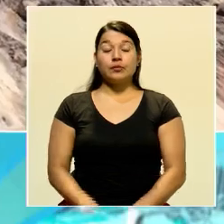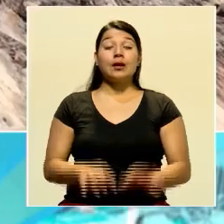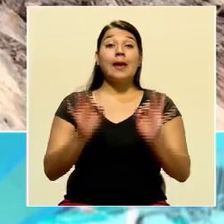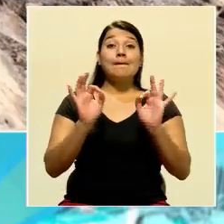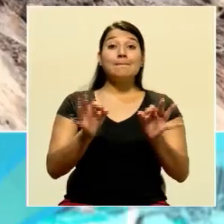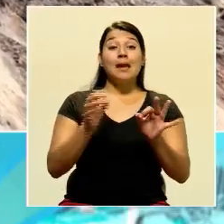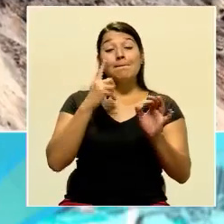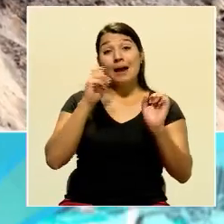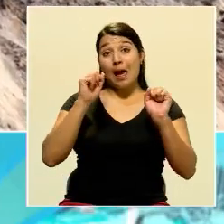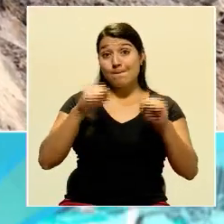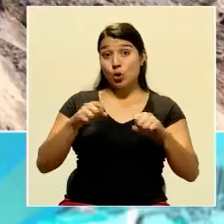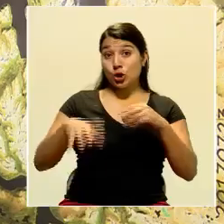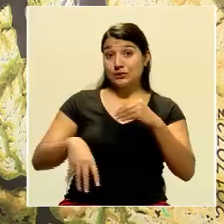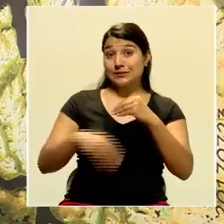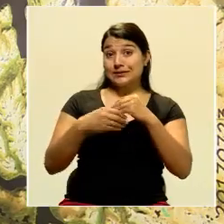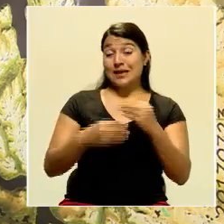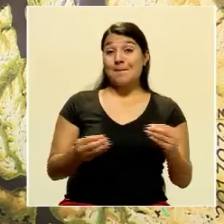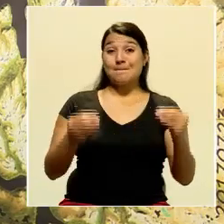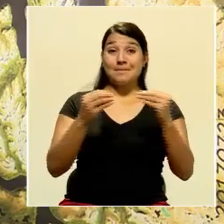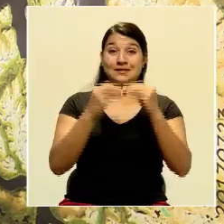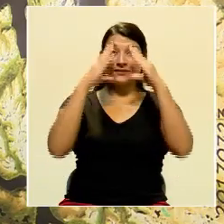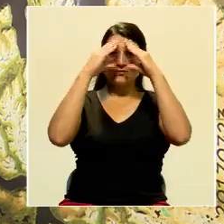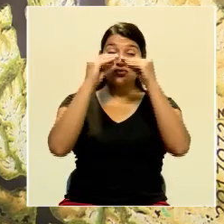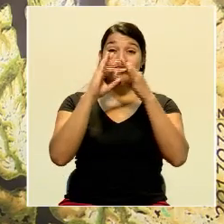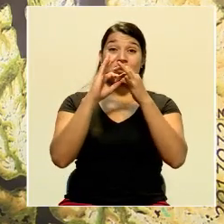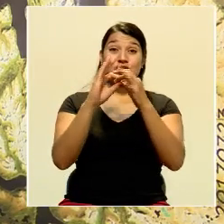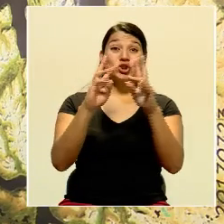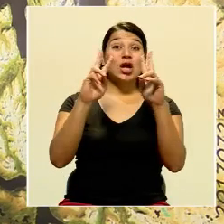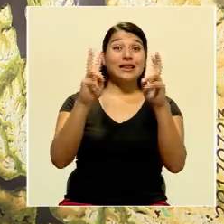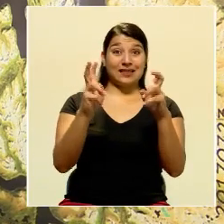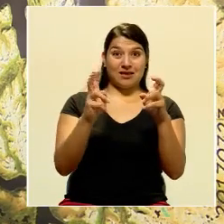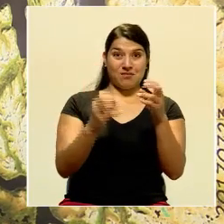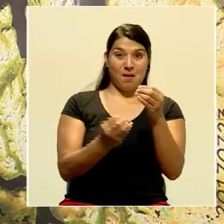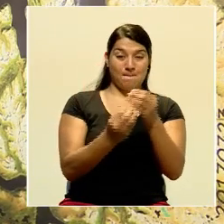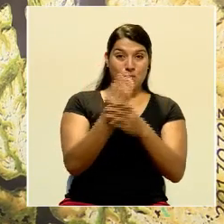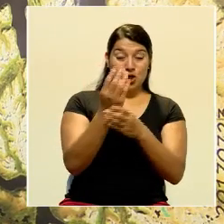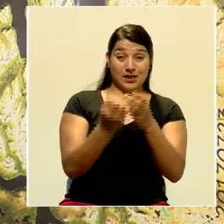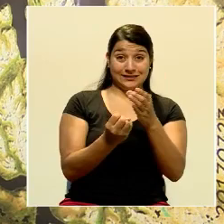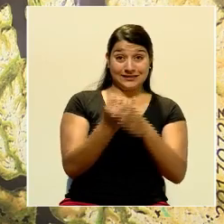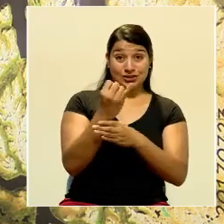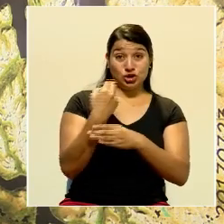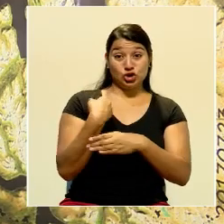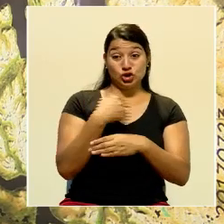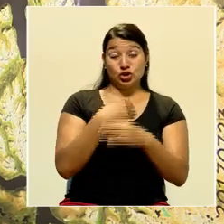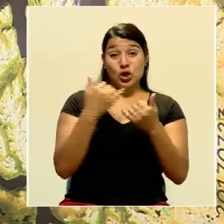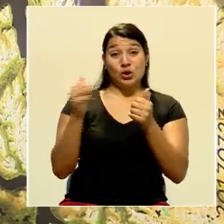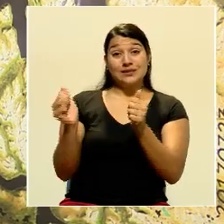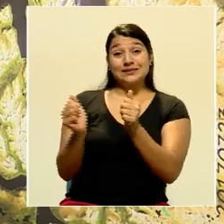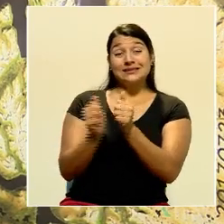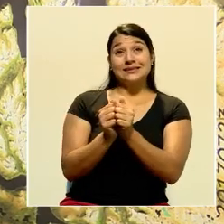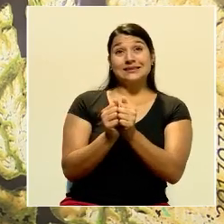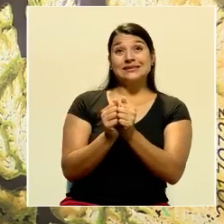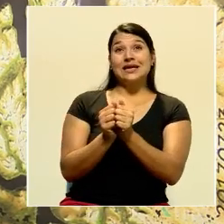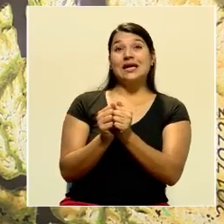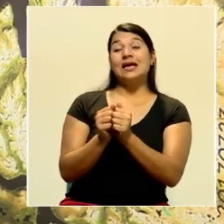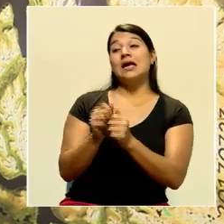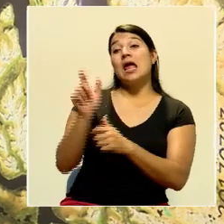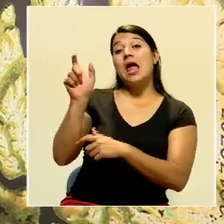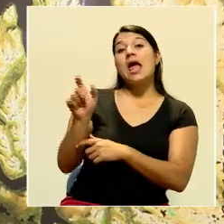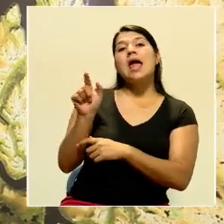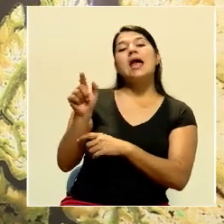Bien, para ampliar sobre este tema, el deslizamiento del volcán Irazú, nos encontramos con Cyril Müller, quien